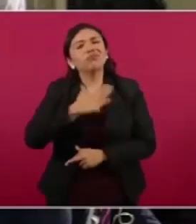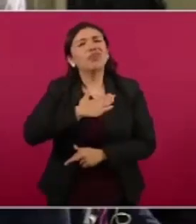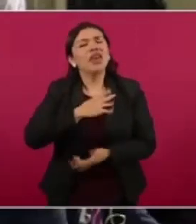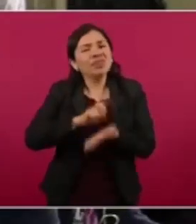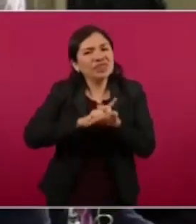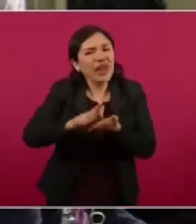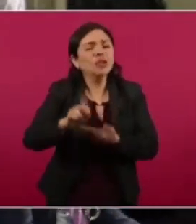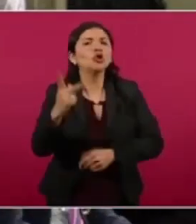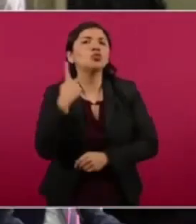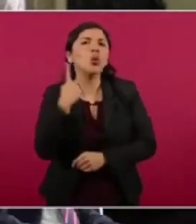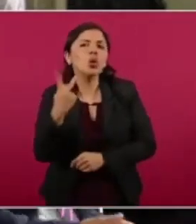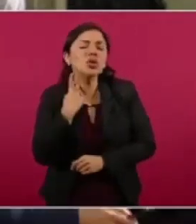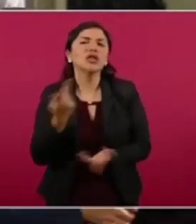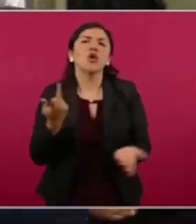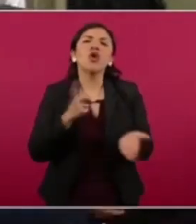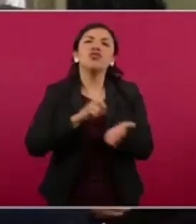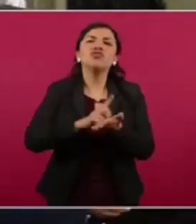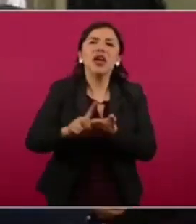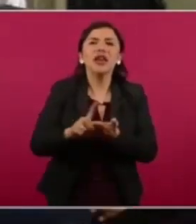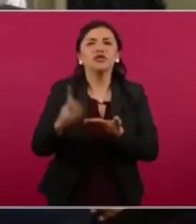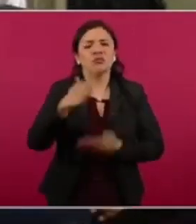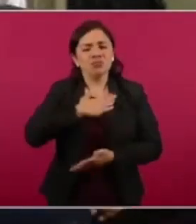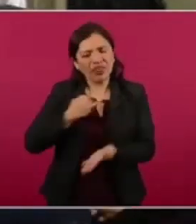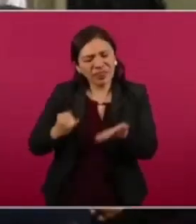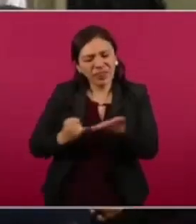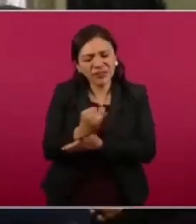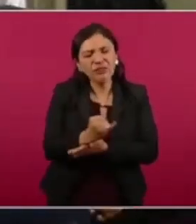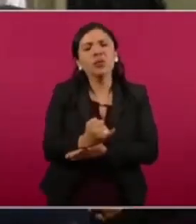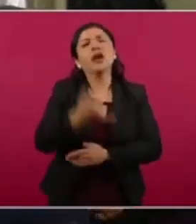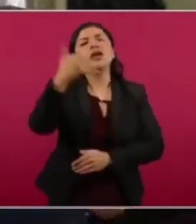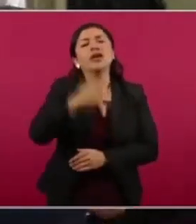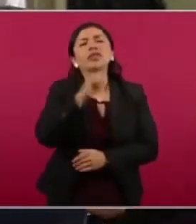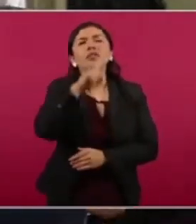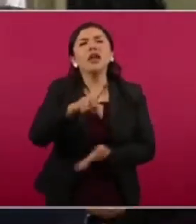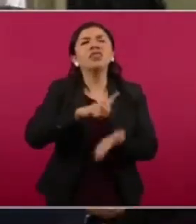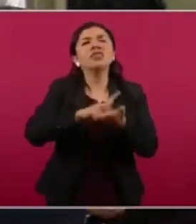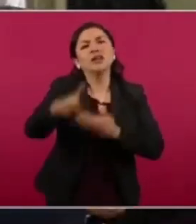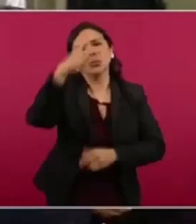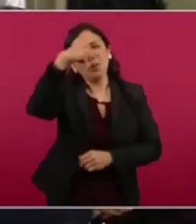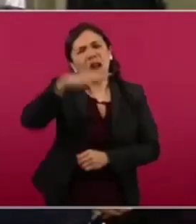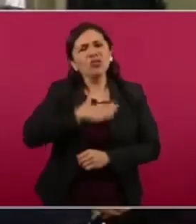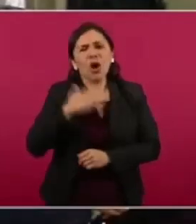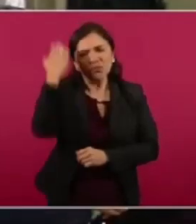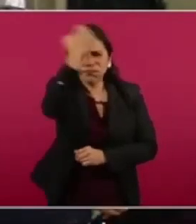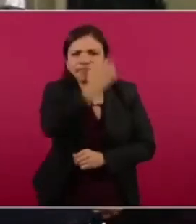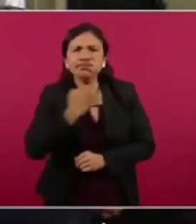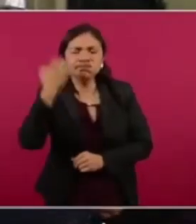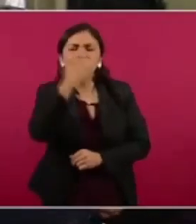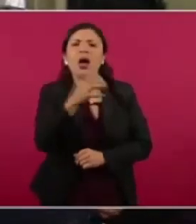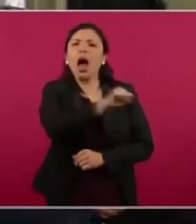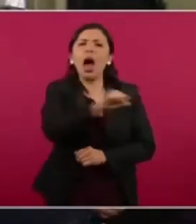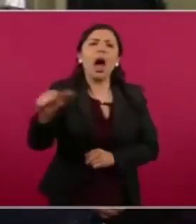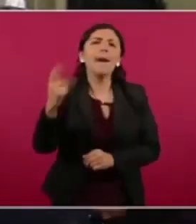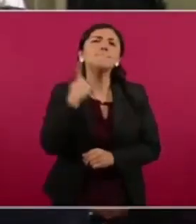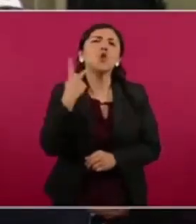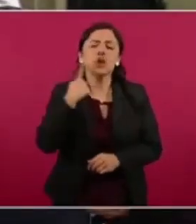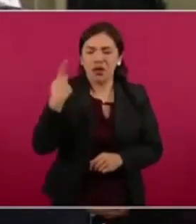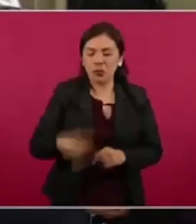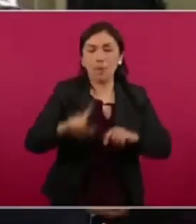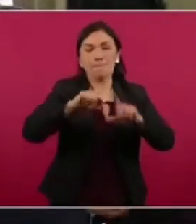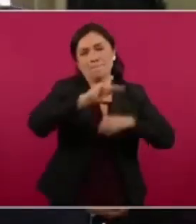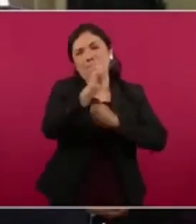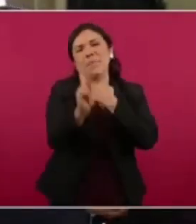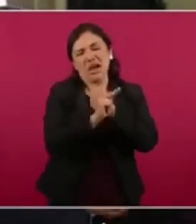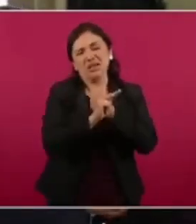políticos, a sus derechos a decidir y a su derecho a analizar las políticas públicas de este país y de